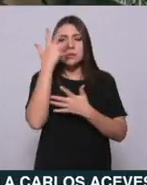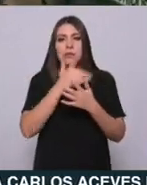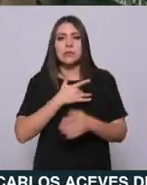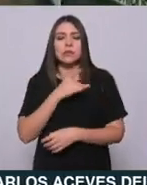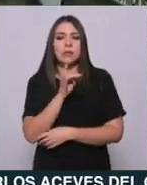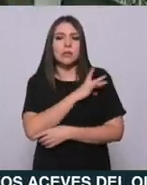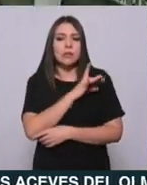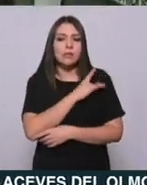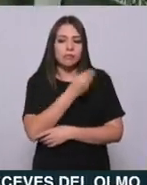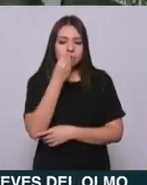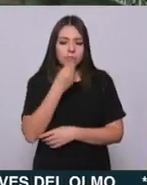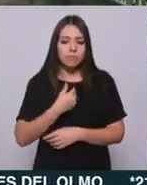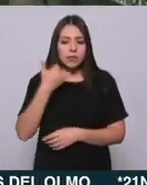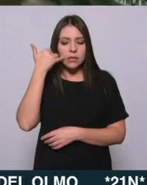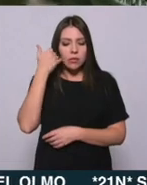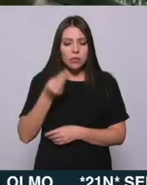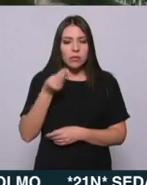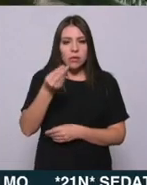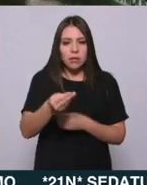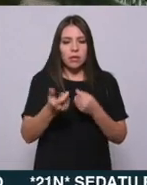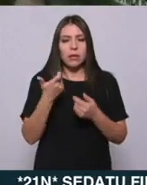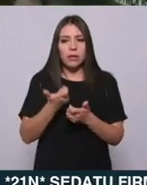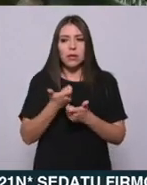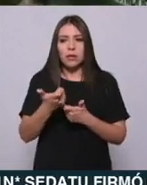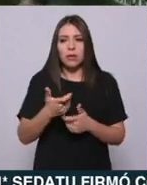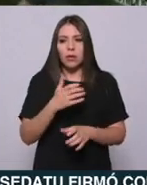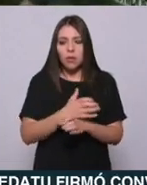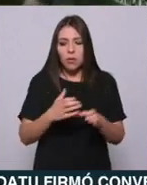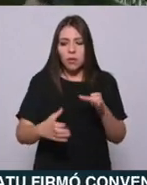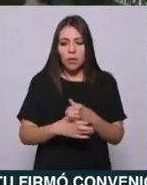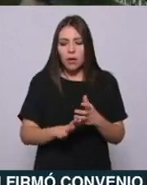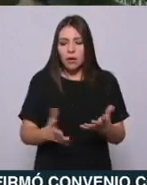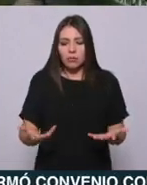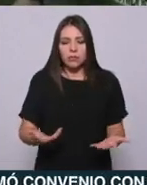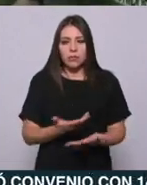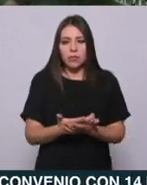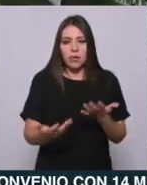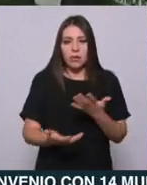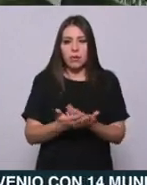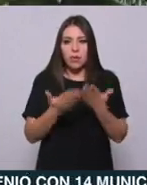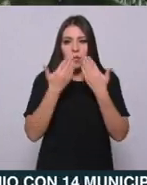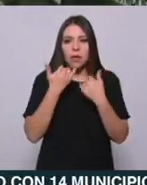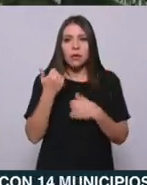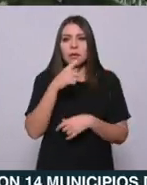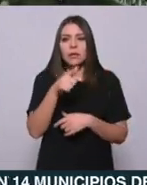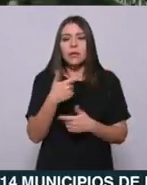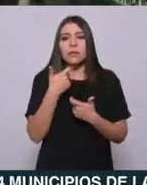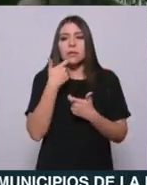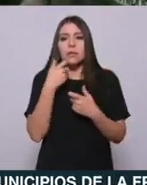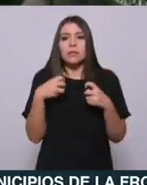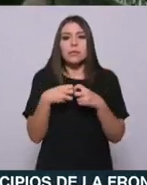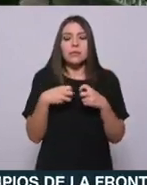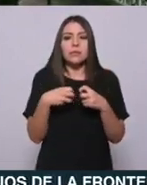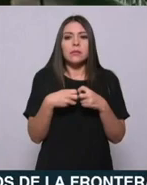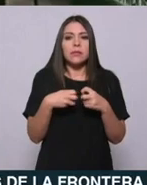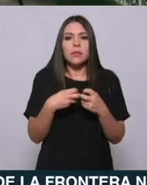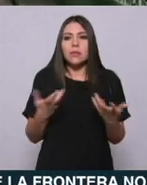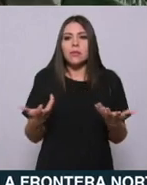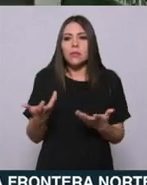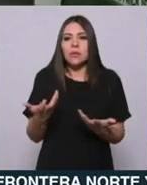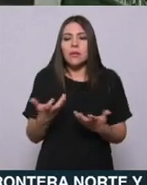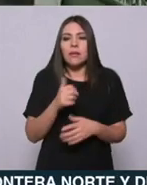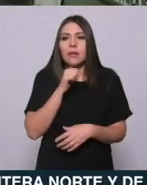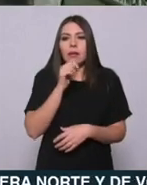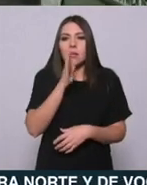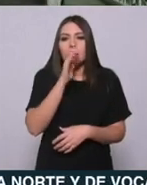celulares y demás pertenencias, quedando con las manos vacías y al aire, incluso con risas nerviosas ante la impotencia de no poder hacer